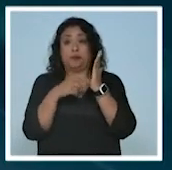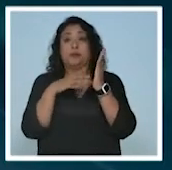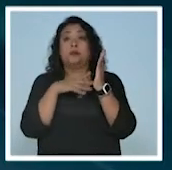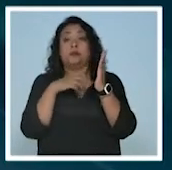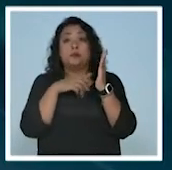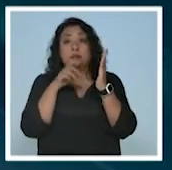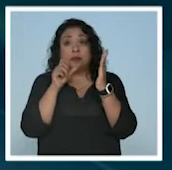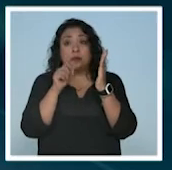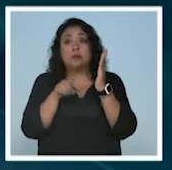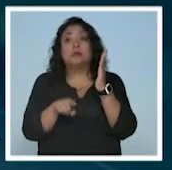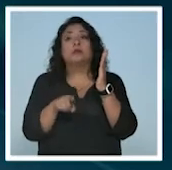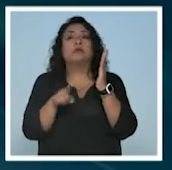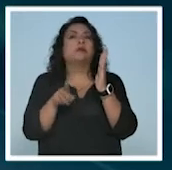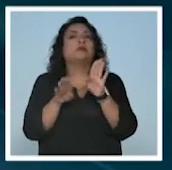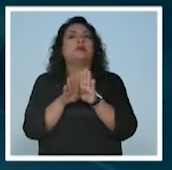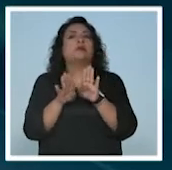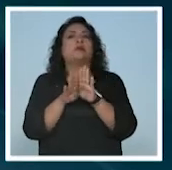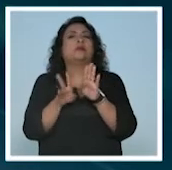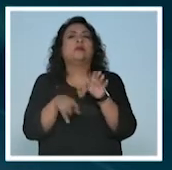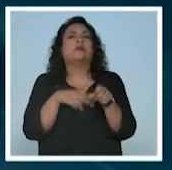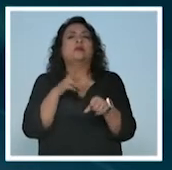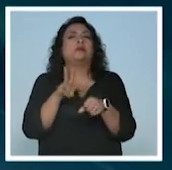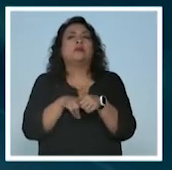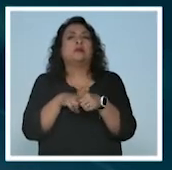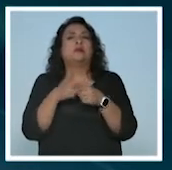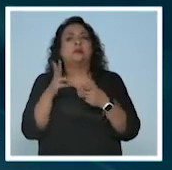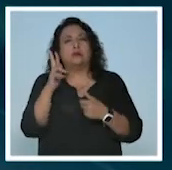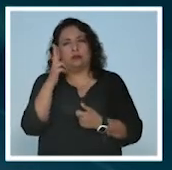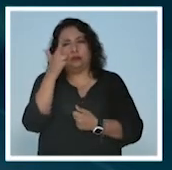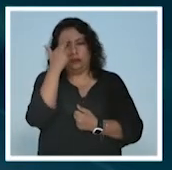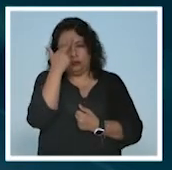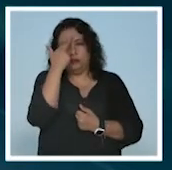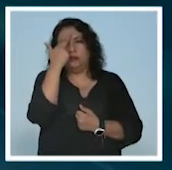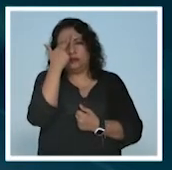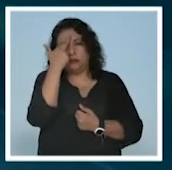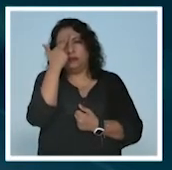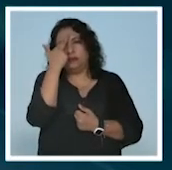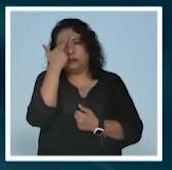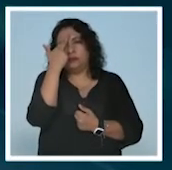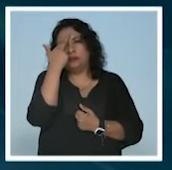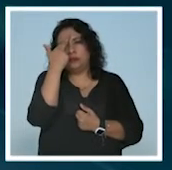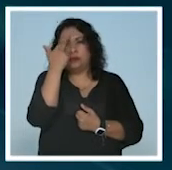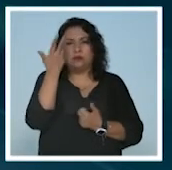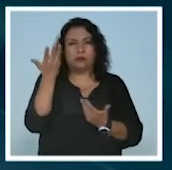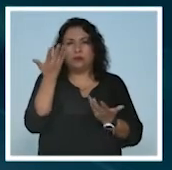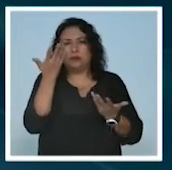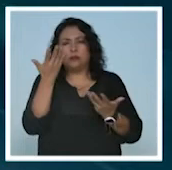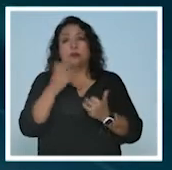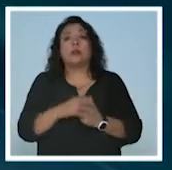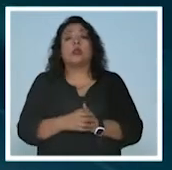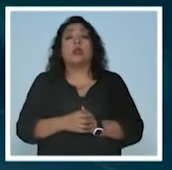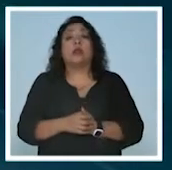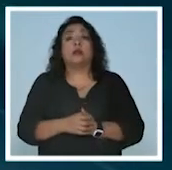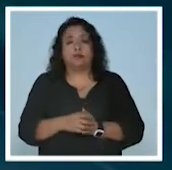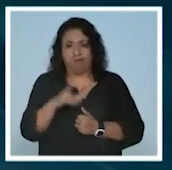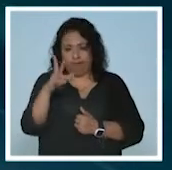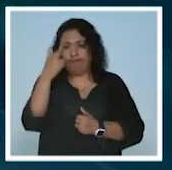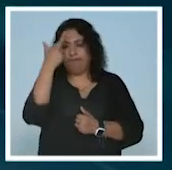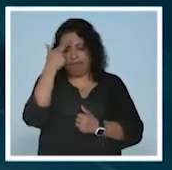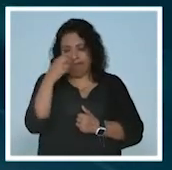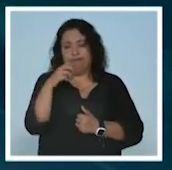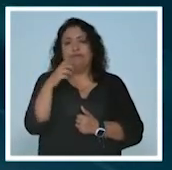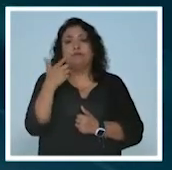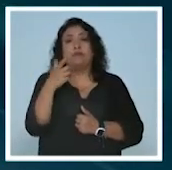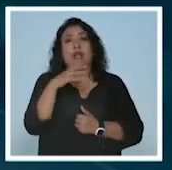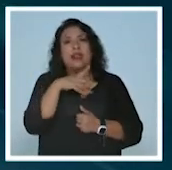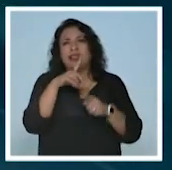también, como es natural, un recuerdo más o menos ambivalente. Efectivamente, Gonzalo, hay una